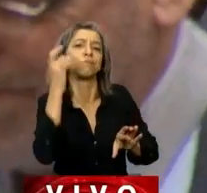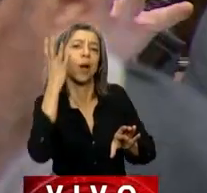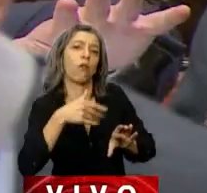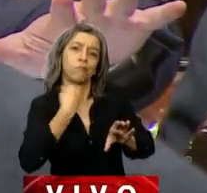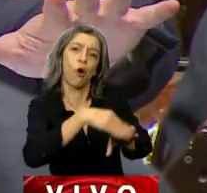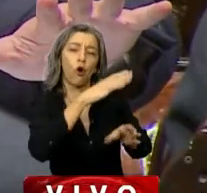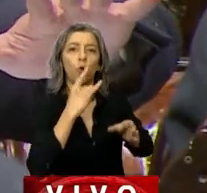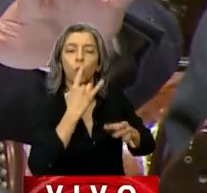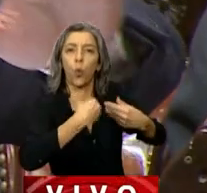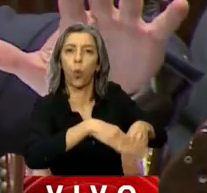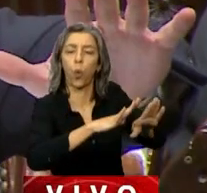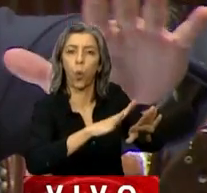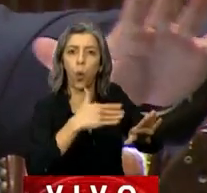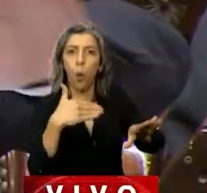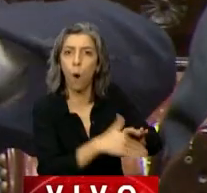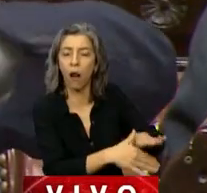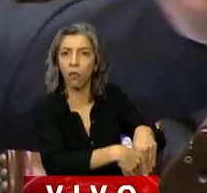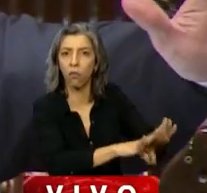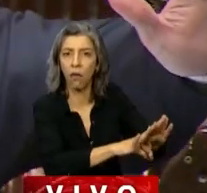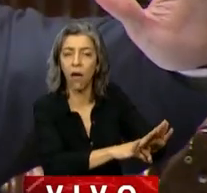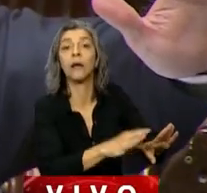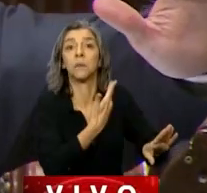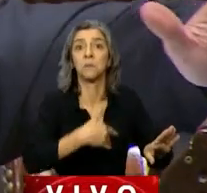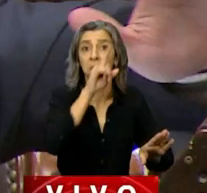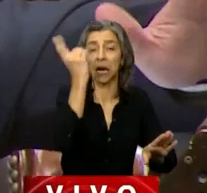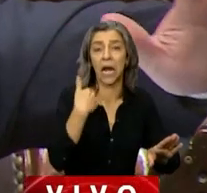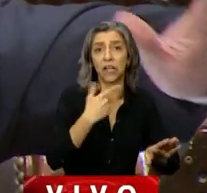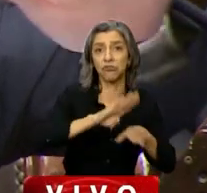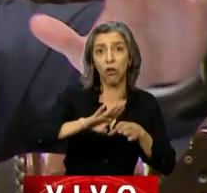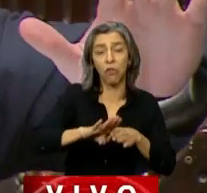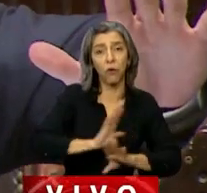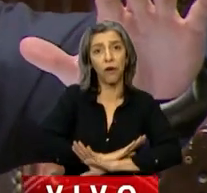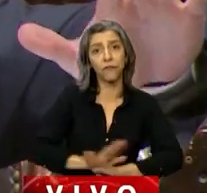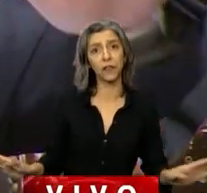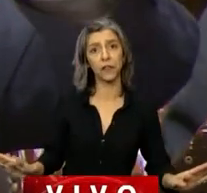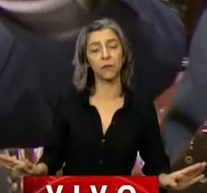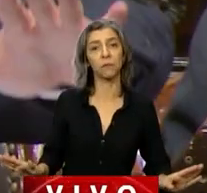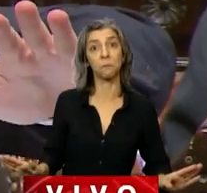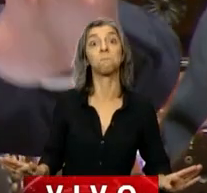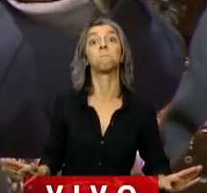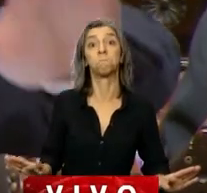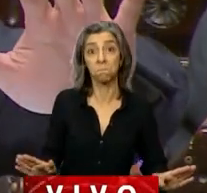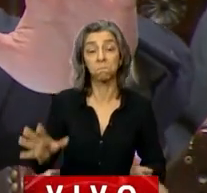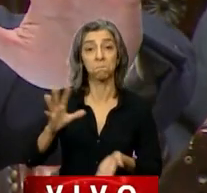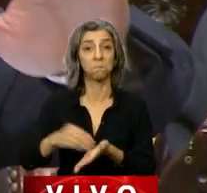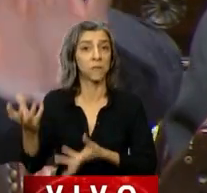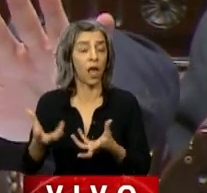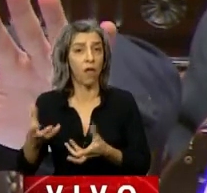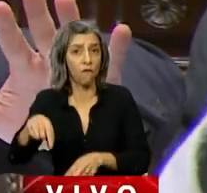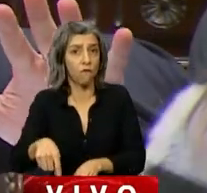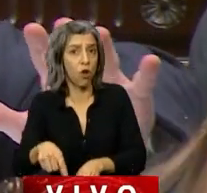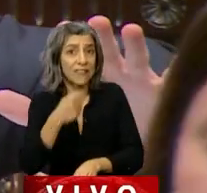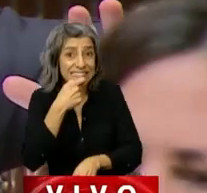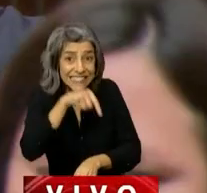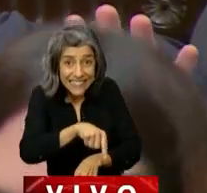se aprueba aquí, la Nación no se las deberá más. Con lo cual, Tierra del Fuego, el día de hoy, si